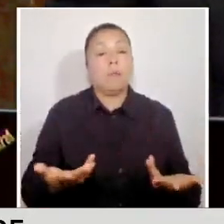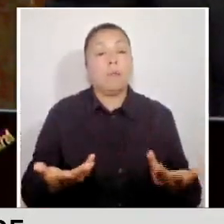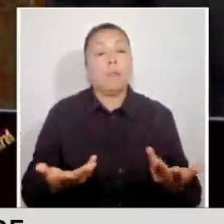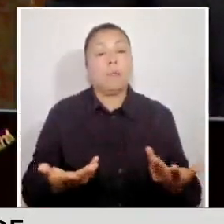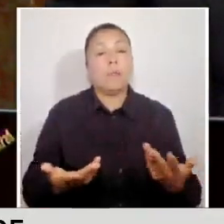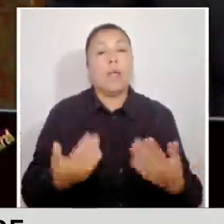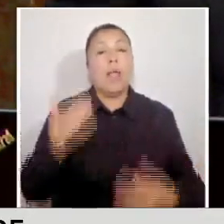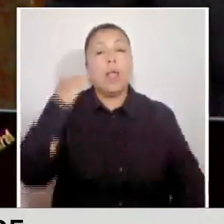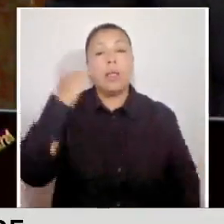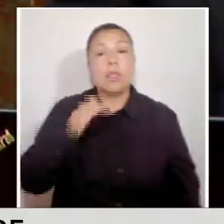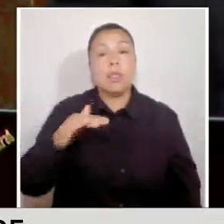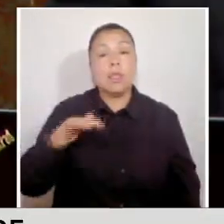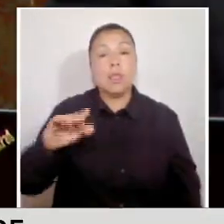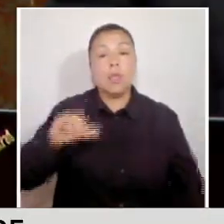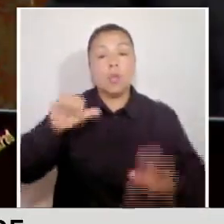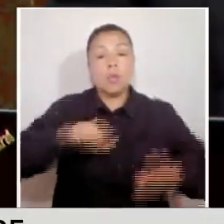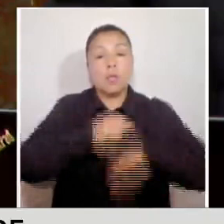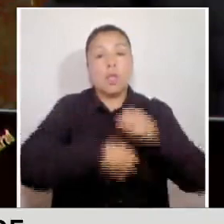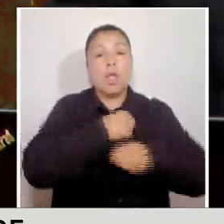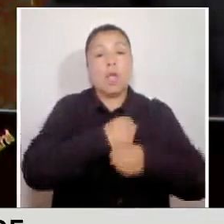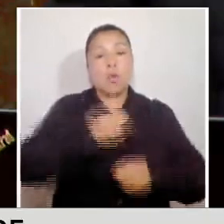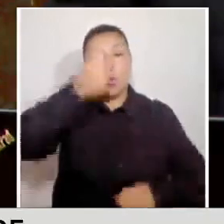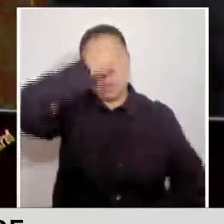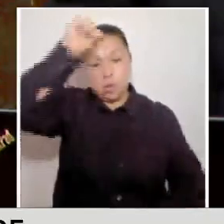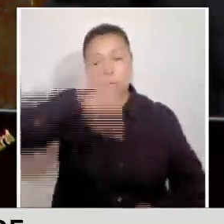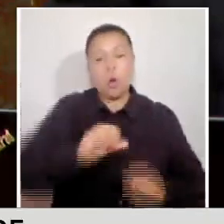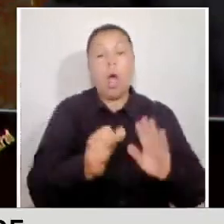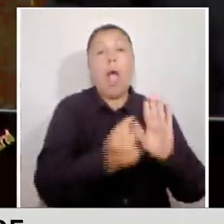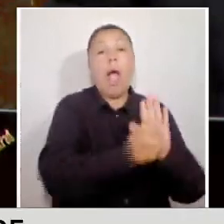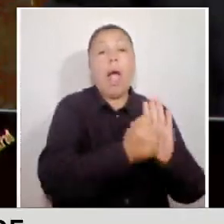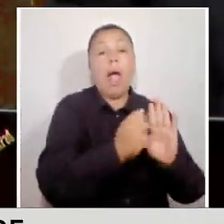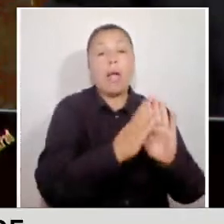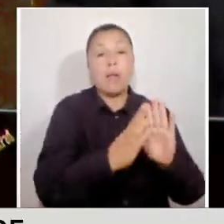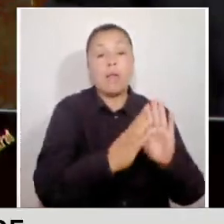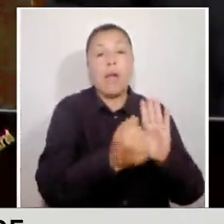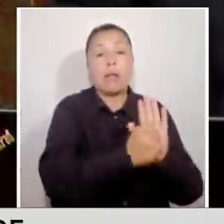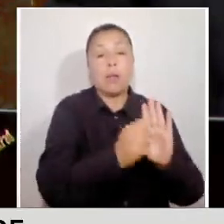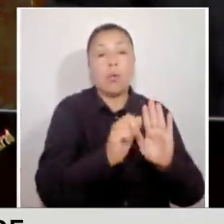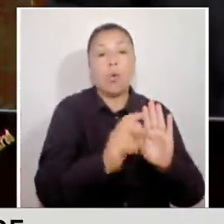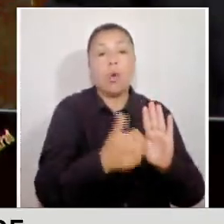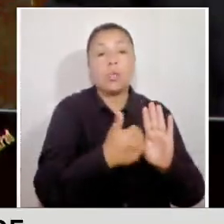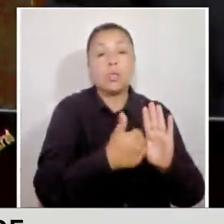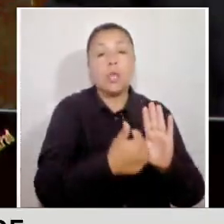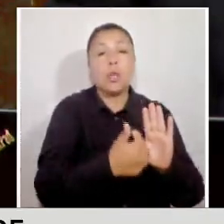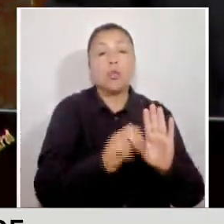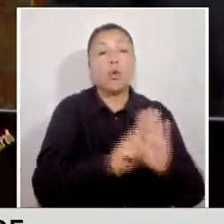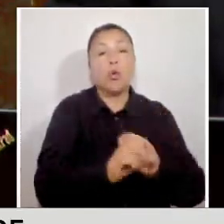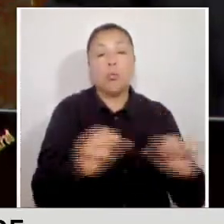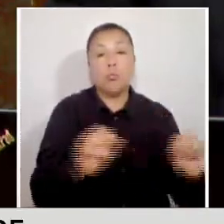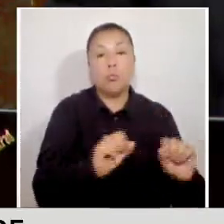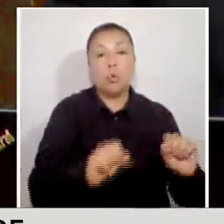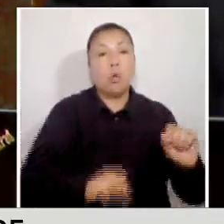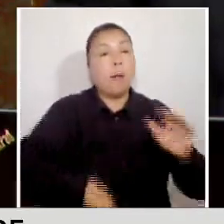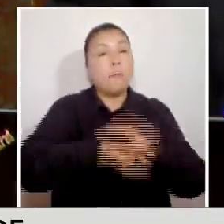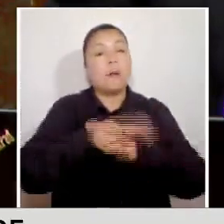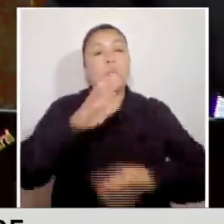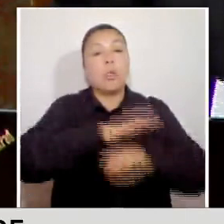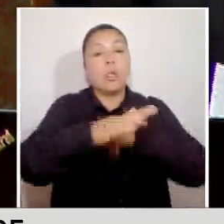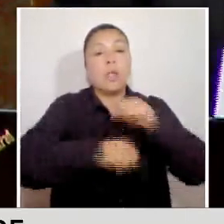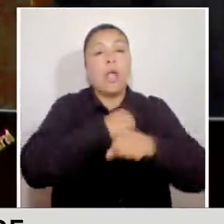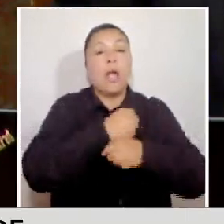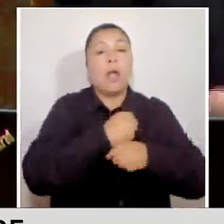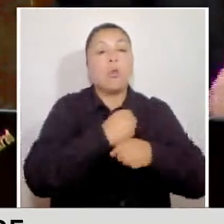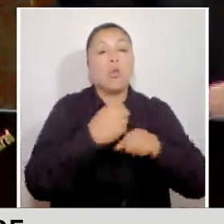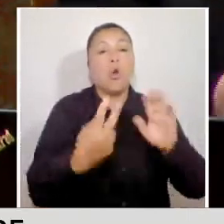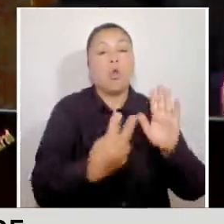16 años las sanciones establecidas en la letra a y b del artículo sexto no podrán exceder de 15 años dos incorpórese